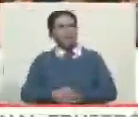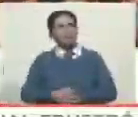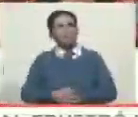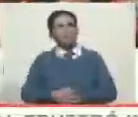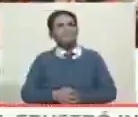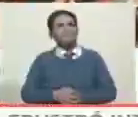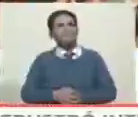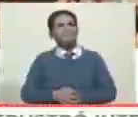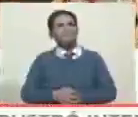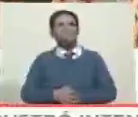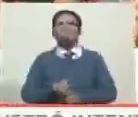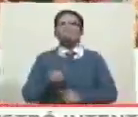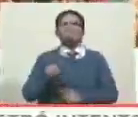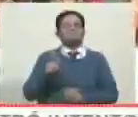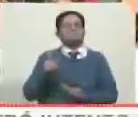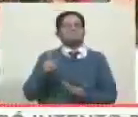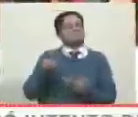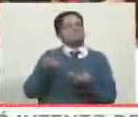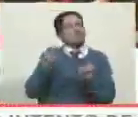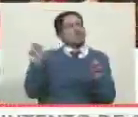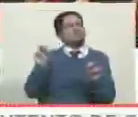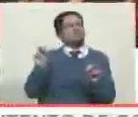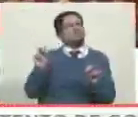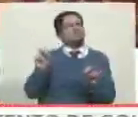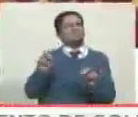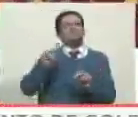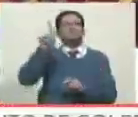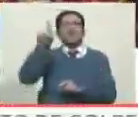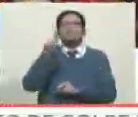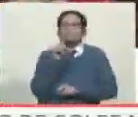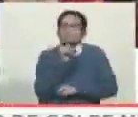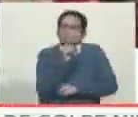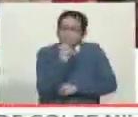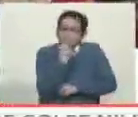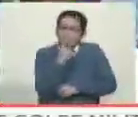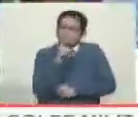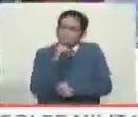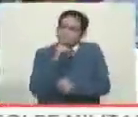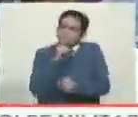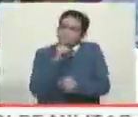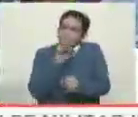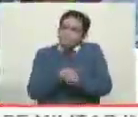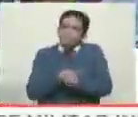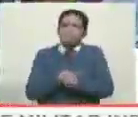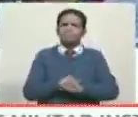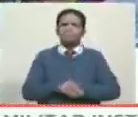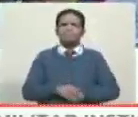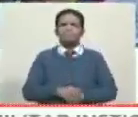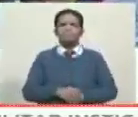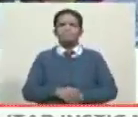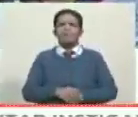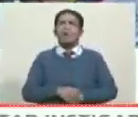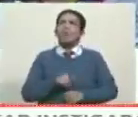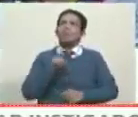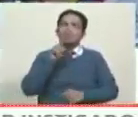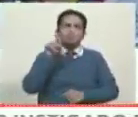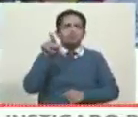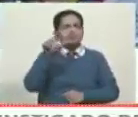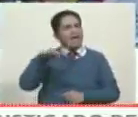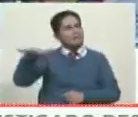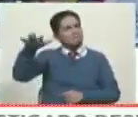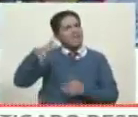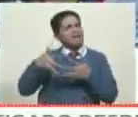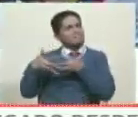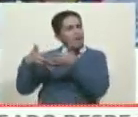no señor panteón guarde sus amenazas y asuman ustedes